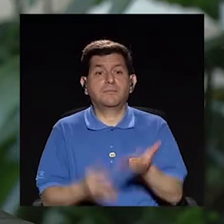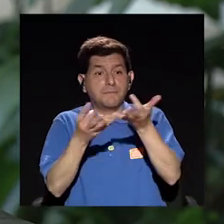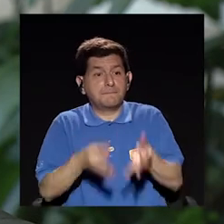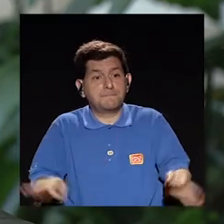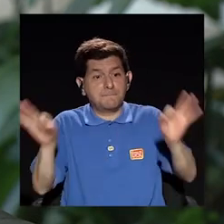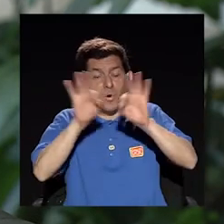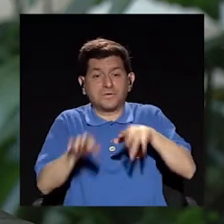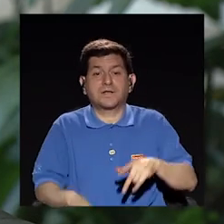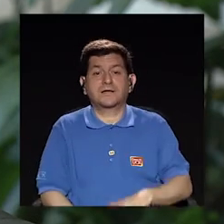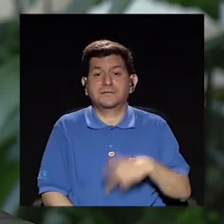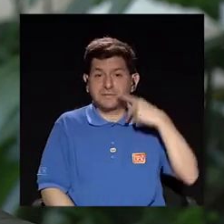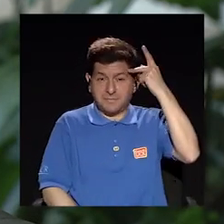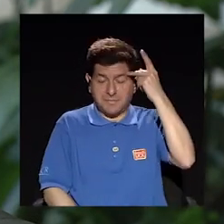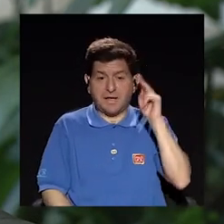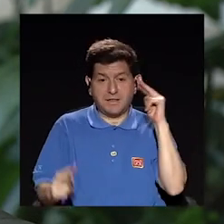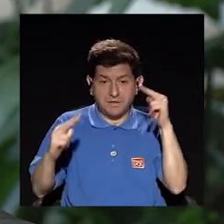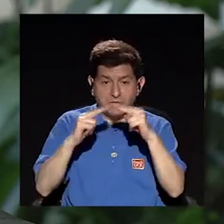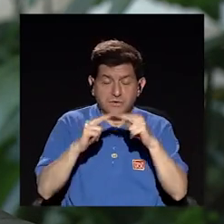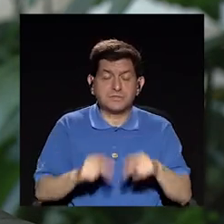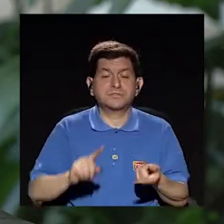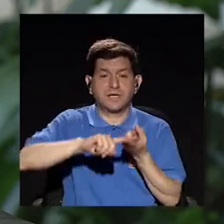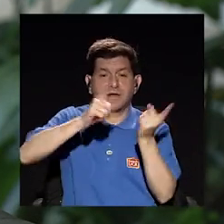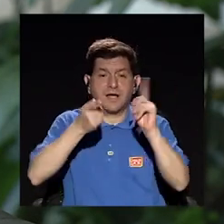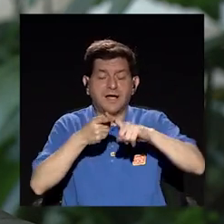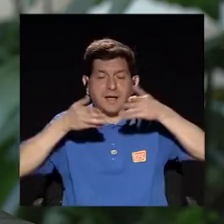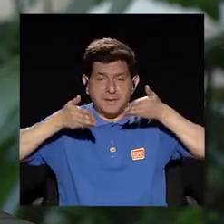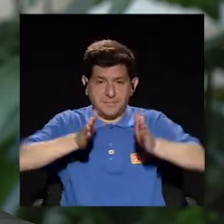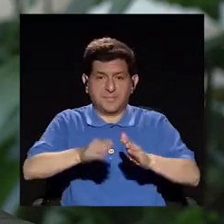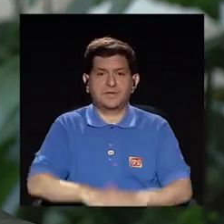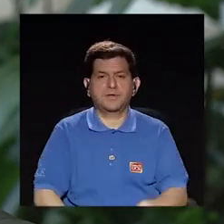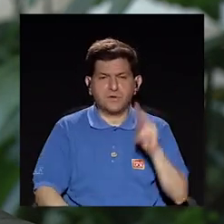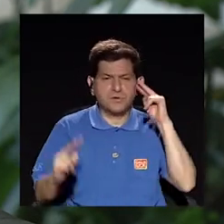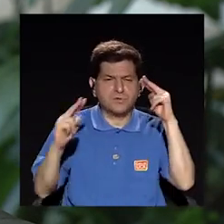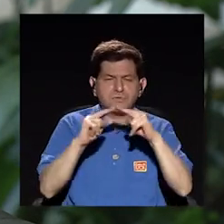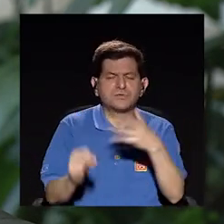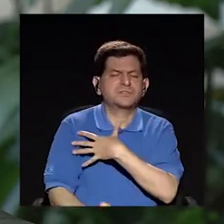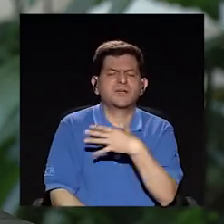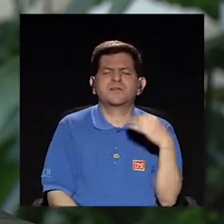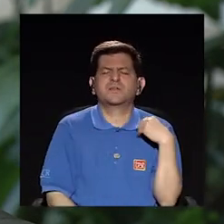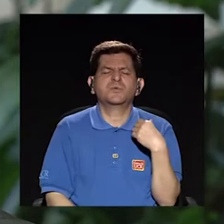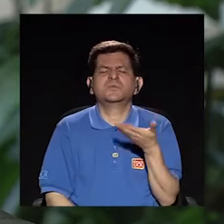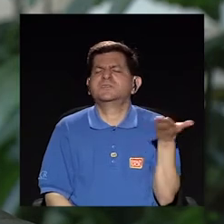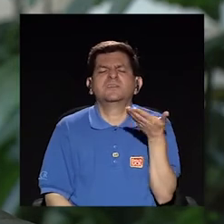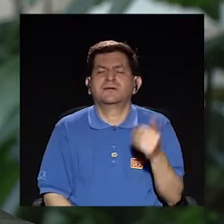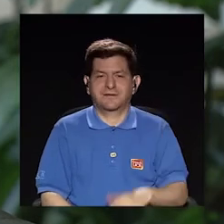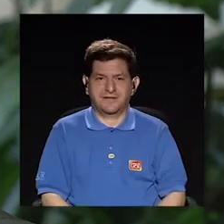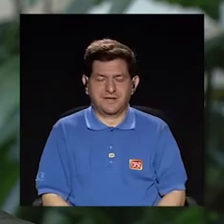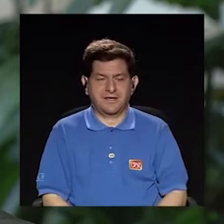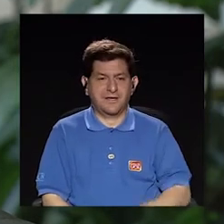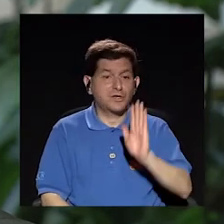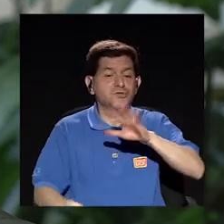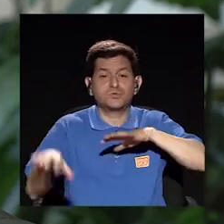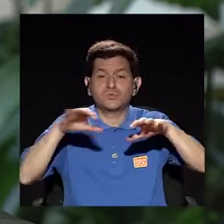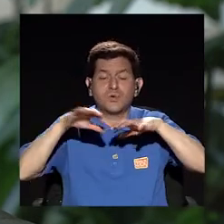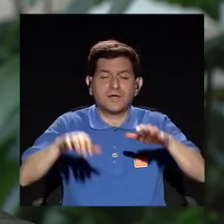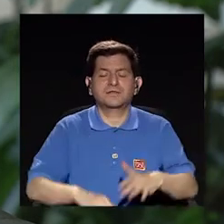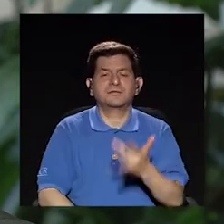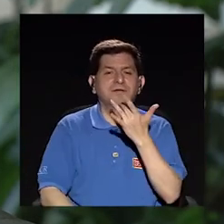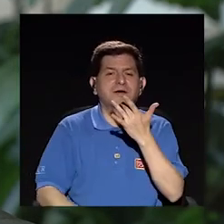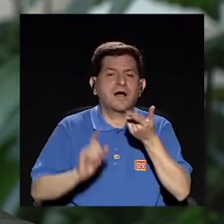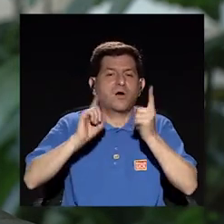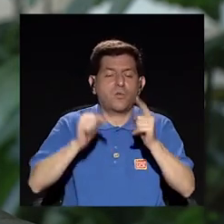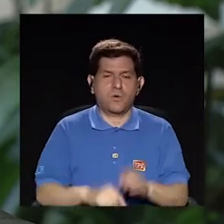ejemplo, que los padres conozcan a los amigos de sus hijos, conozcan lo que les gusta hacer, conozcan sus